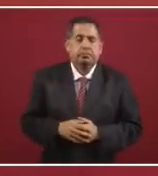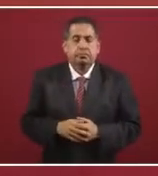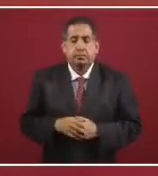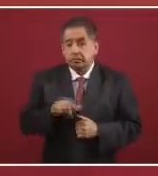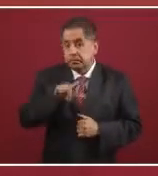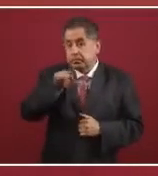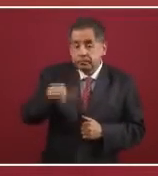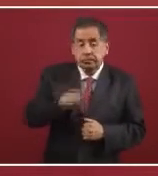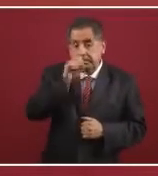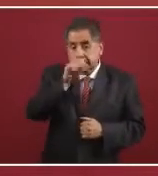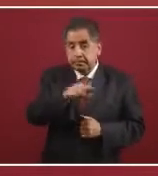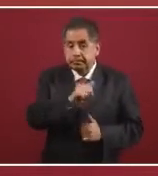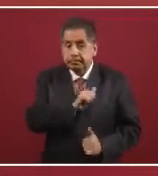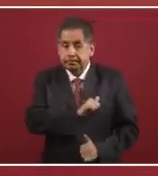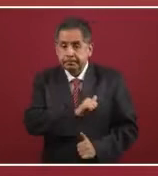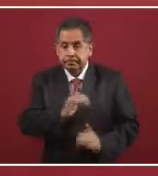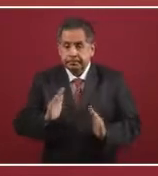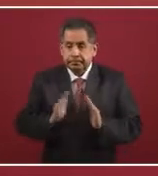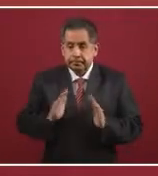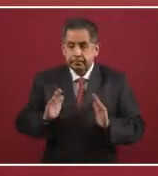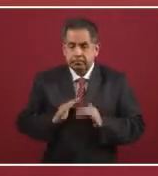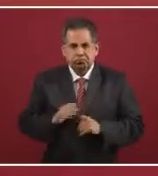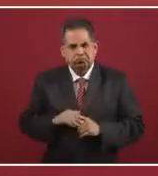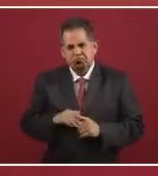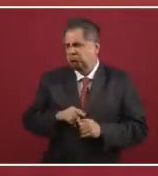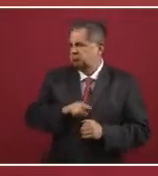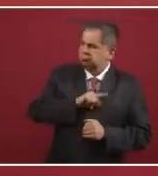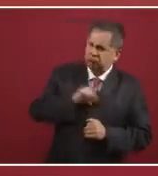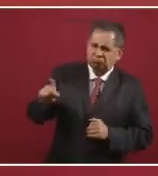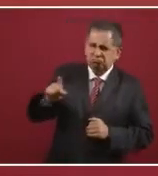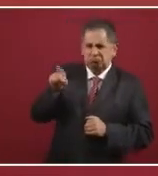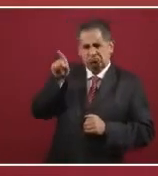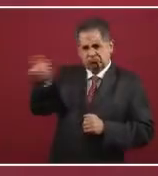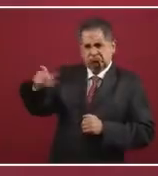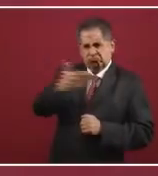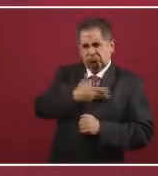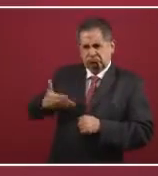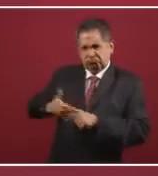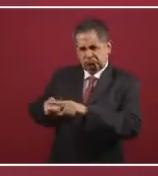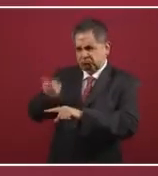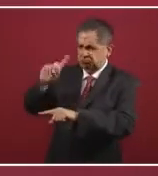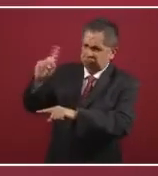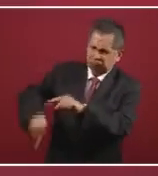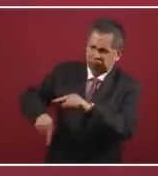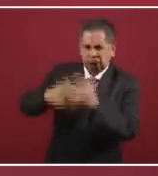Bolivia pidió la renuncia del presidente.